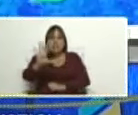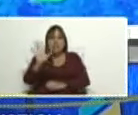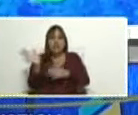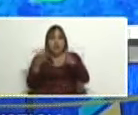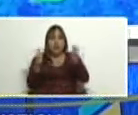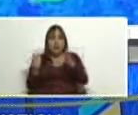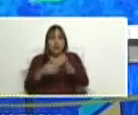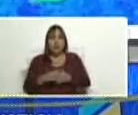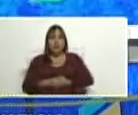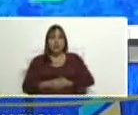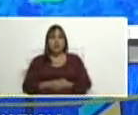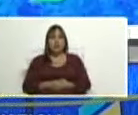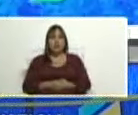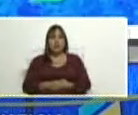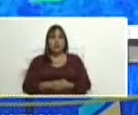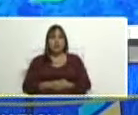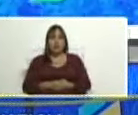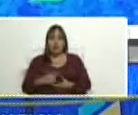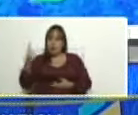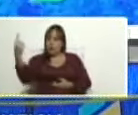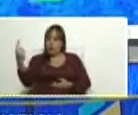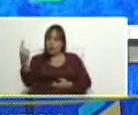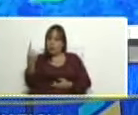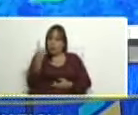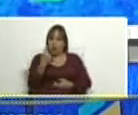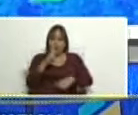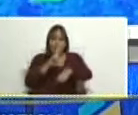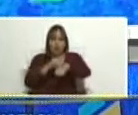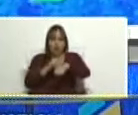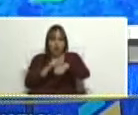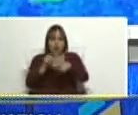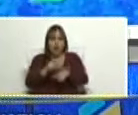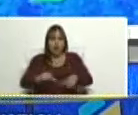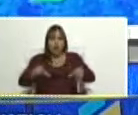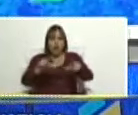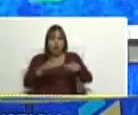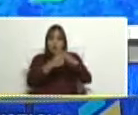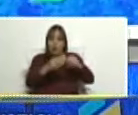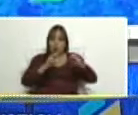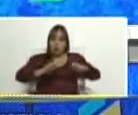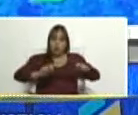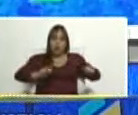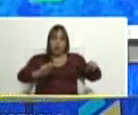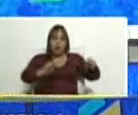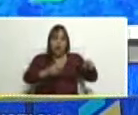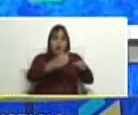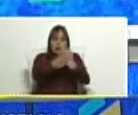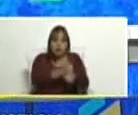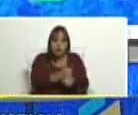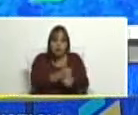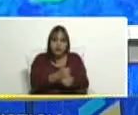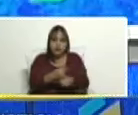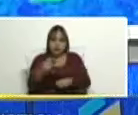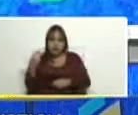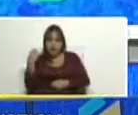marzo, entró el doctor Castellano a una sala donde nos encontrábamos y nos dijo: